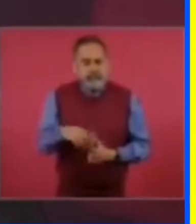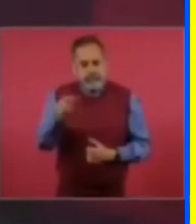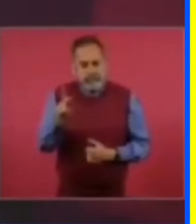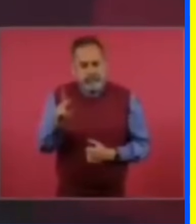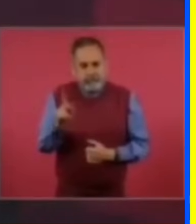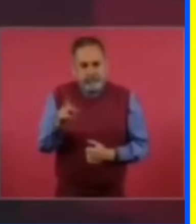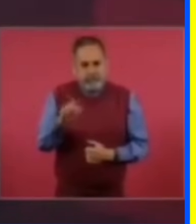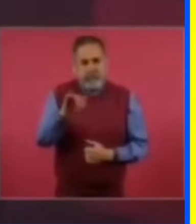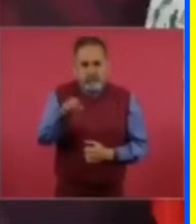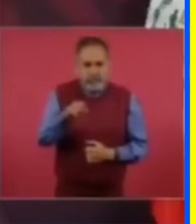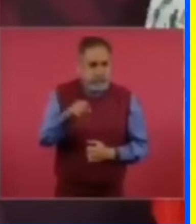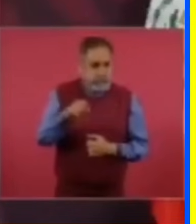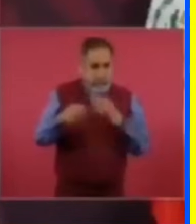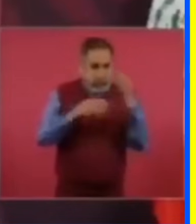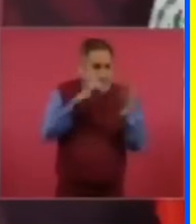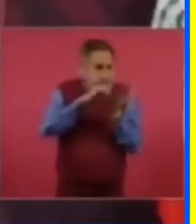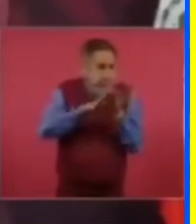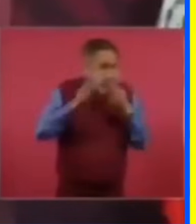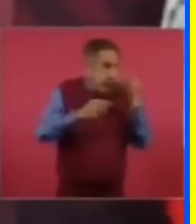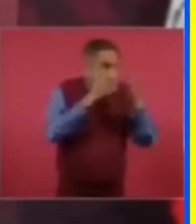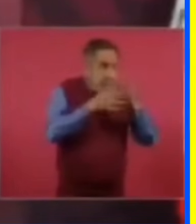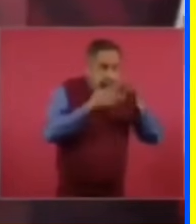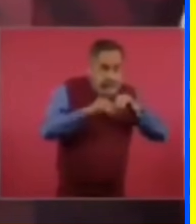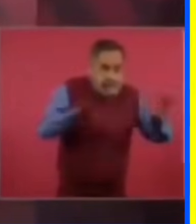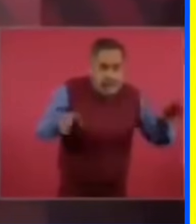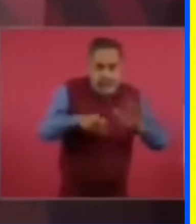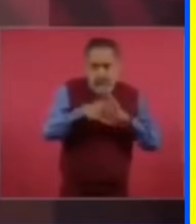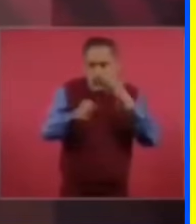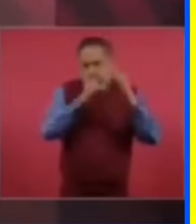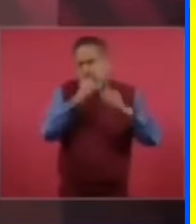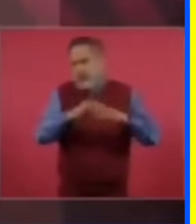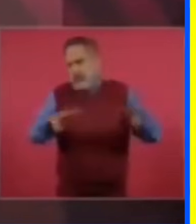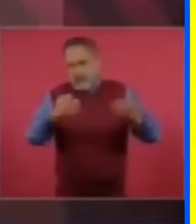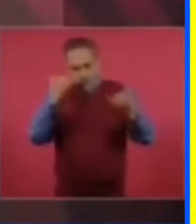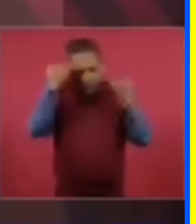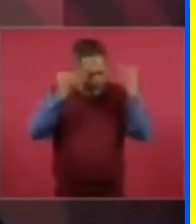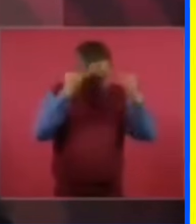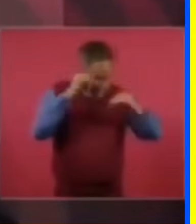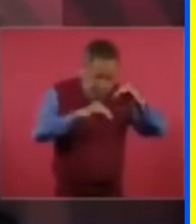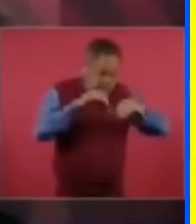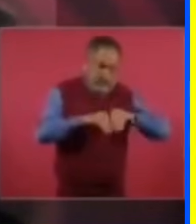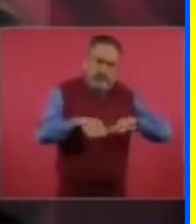Pero sí hay nota, aparte de lo de, o sea, ya ven que